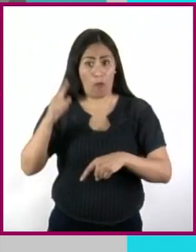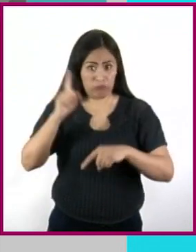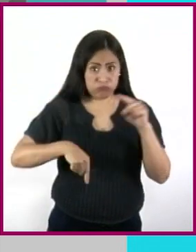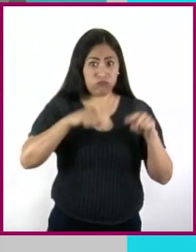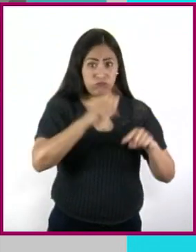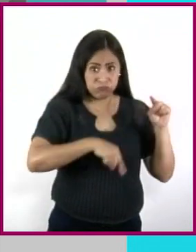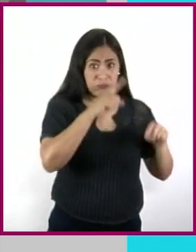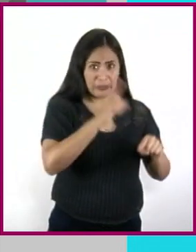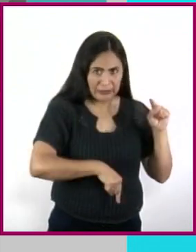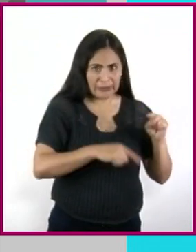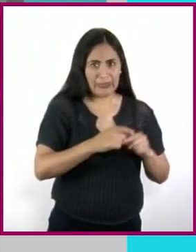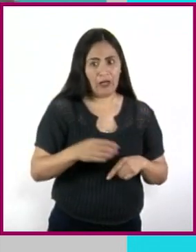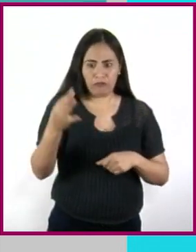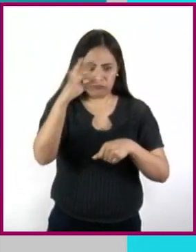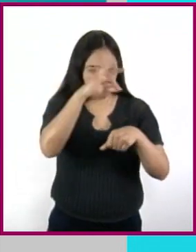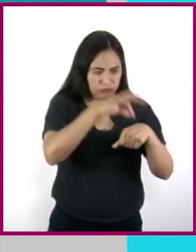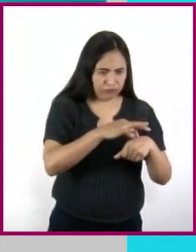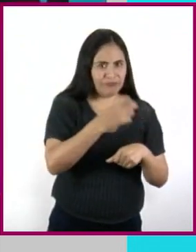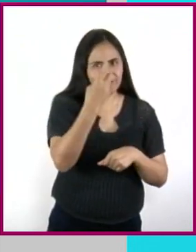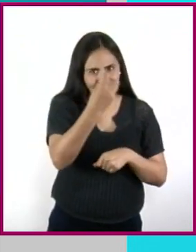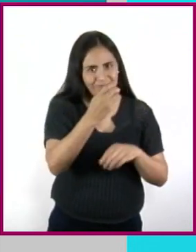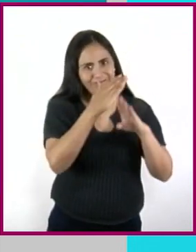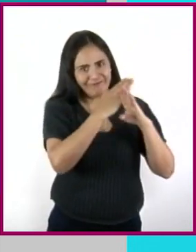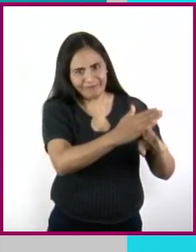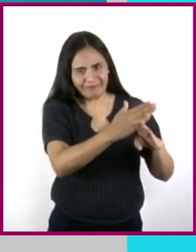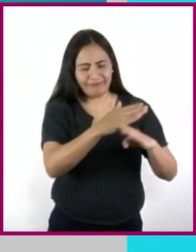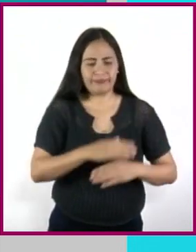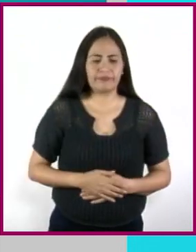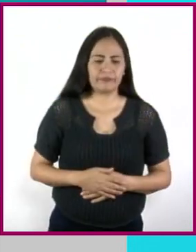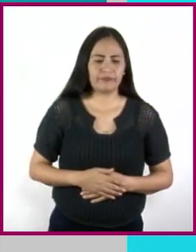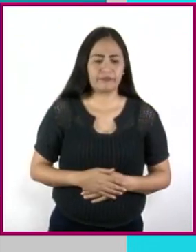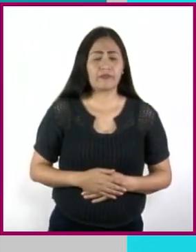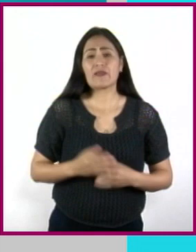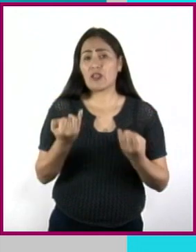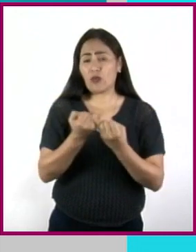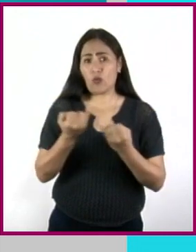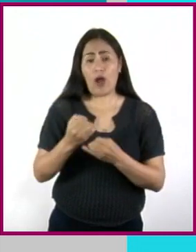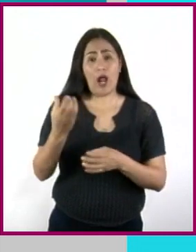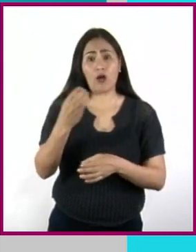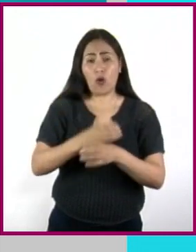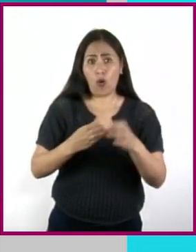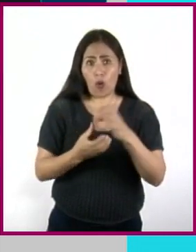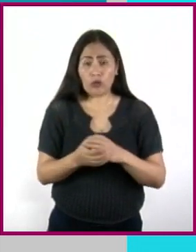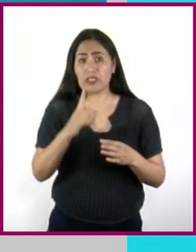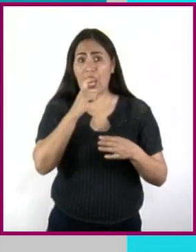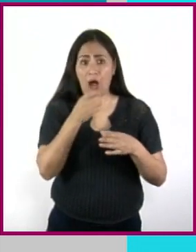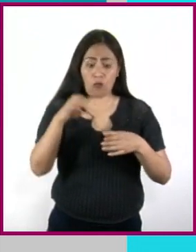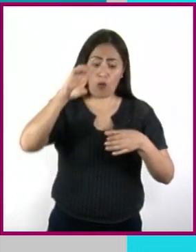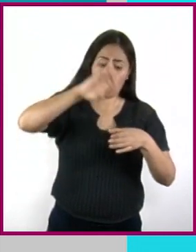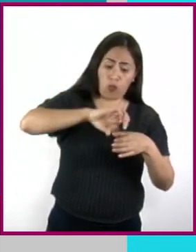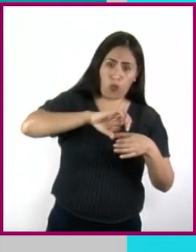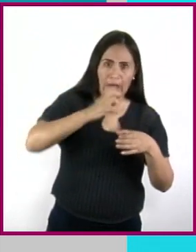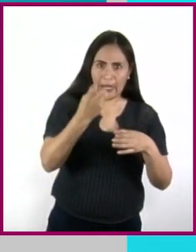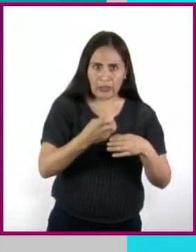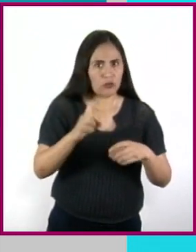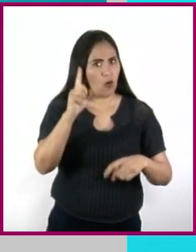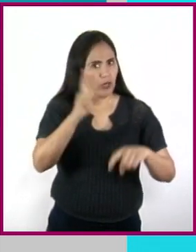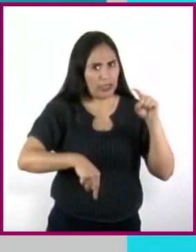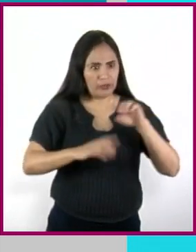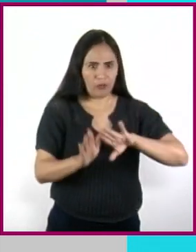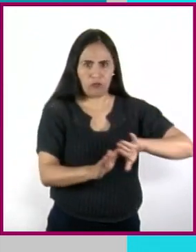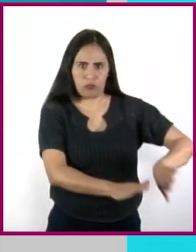efectiva de prevenir la transmisión del Zika. Descarte apropiadamente cualquier objeto donde se estanque agua y mantenga cubiertos